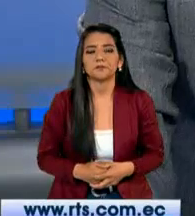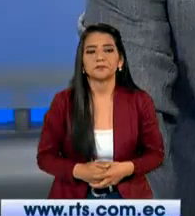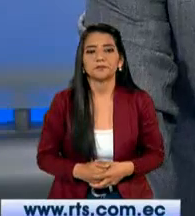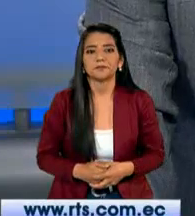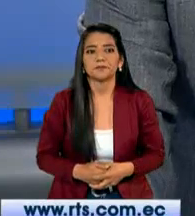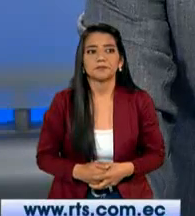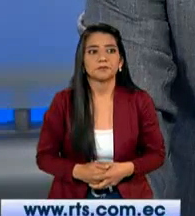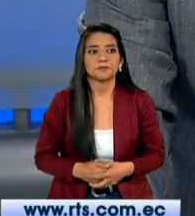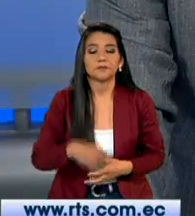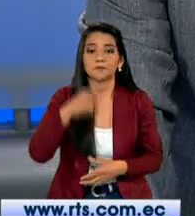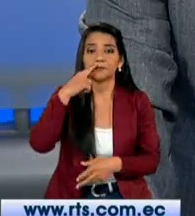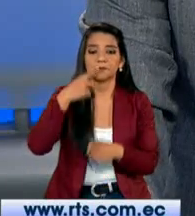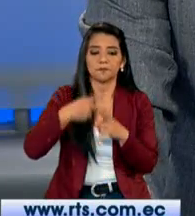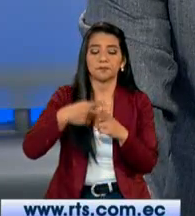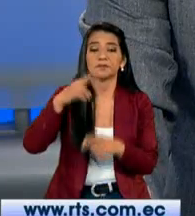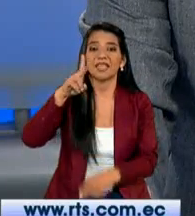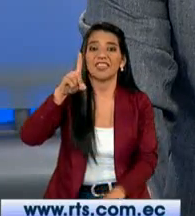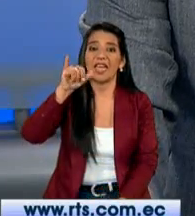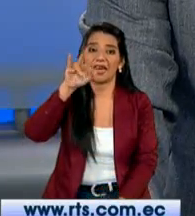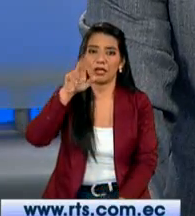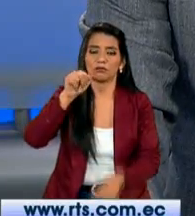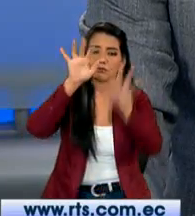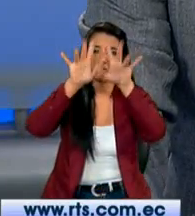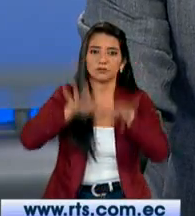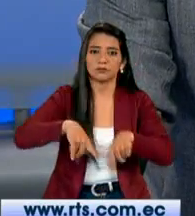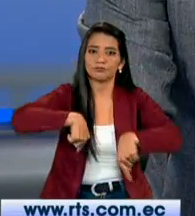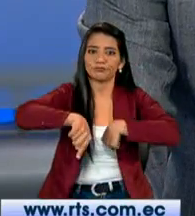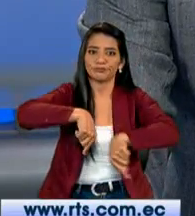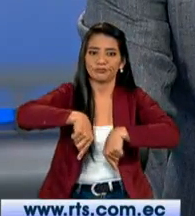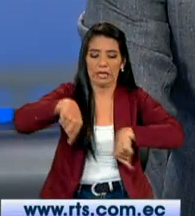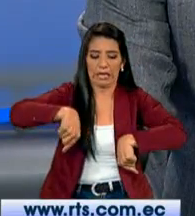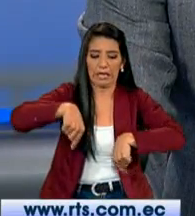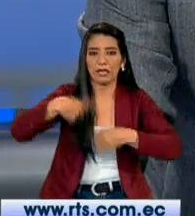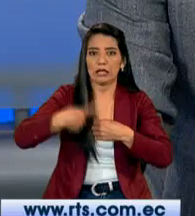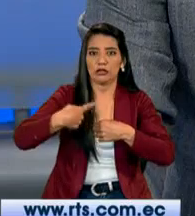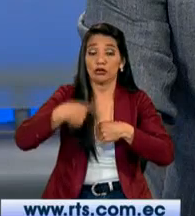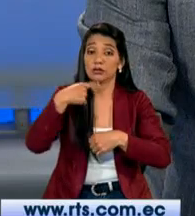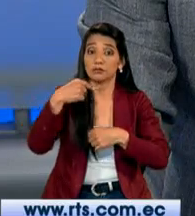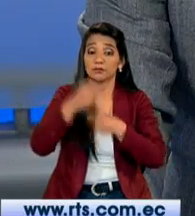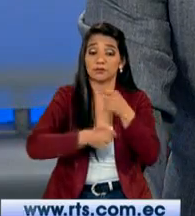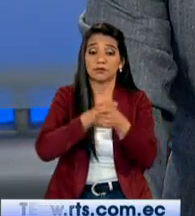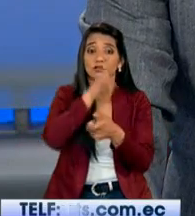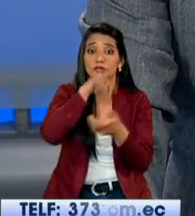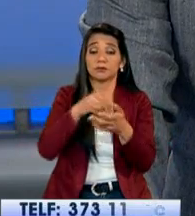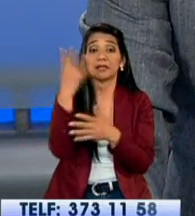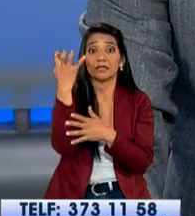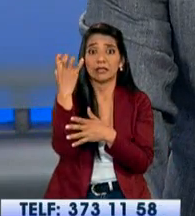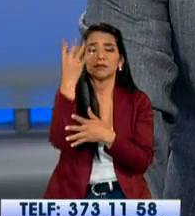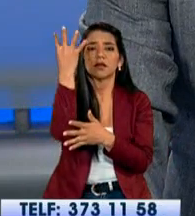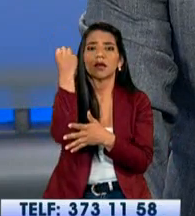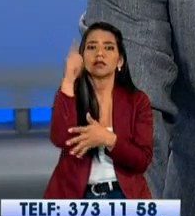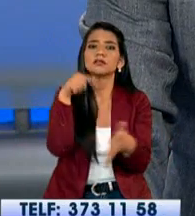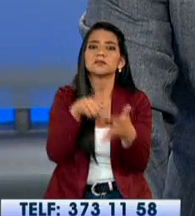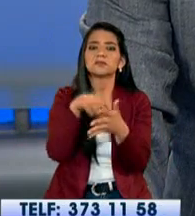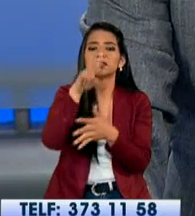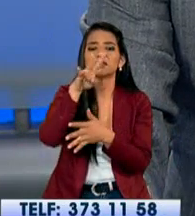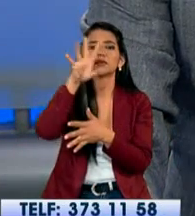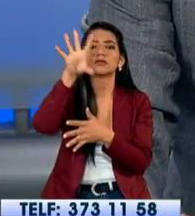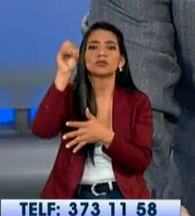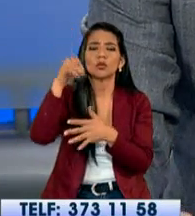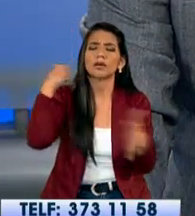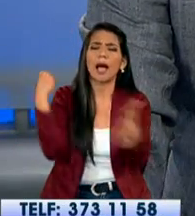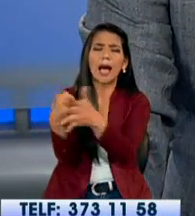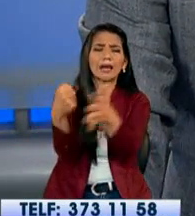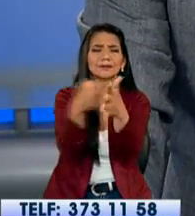Darío Tapia, secretario de Movilidad del Distrito Metropolitano, informó que en el año 2015 se registraron 14.750 accidentes